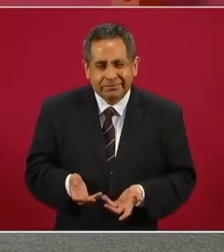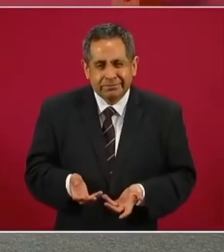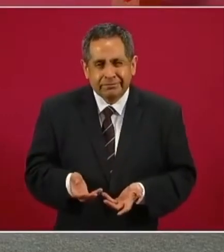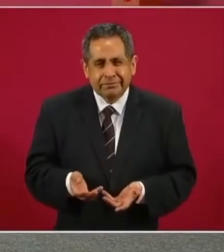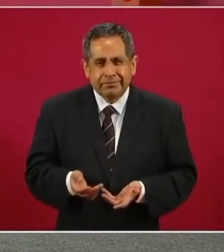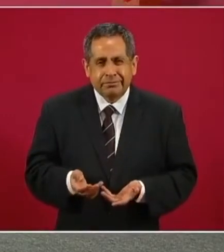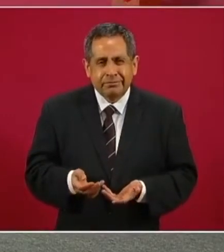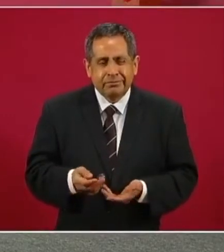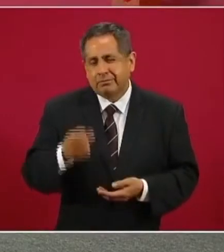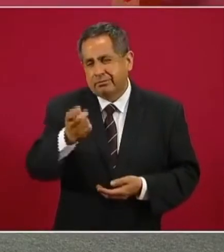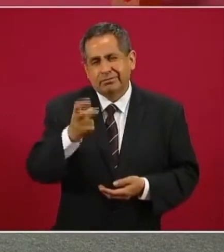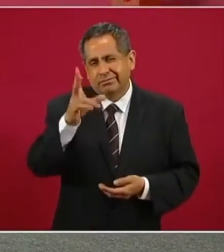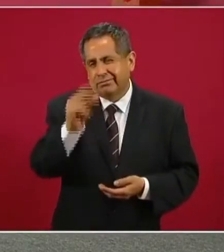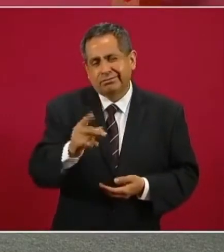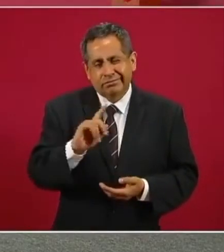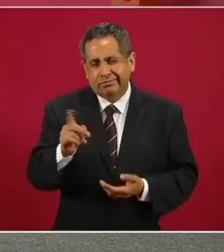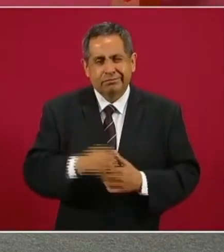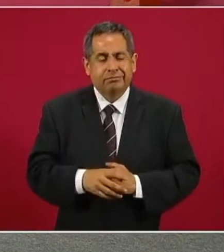Eso no.